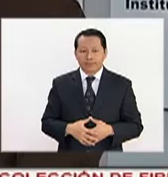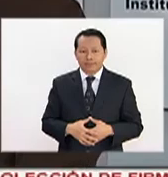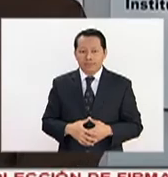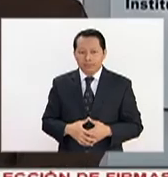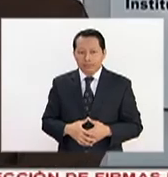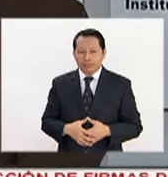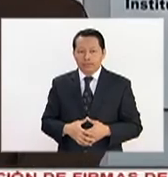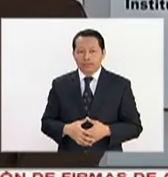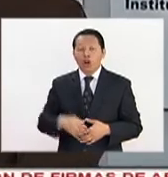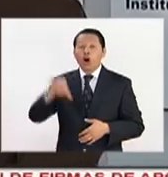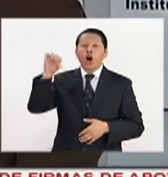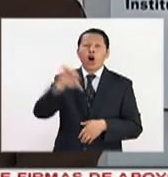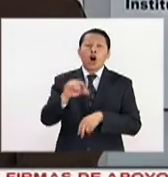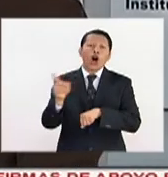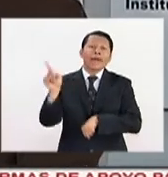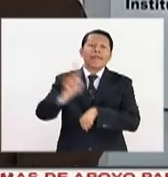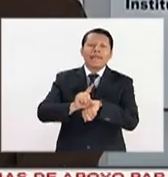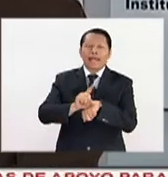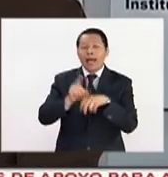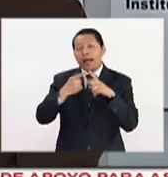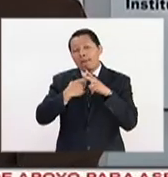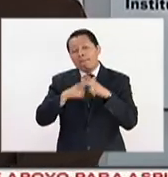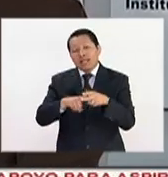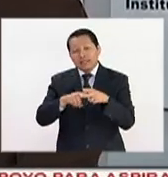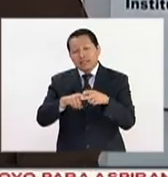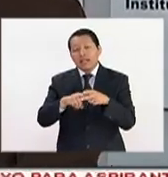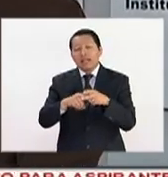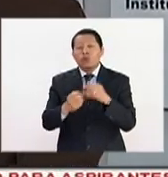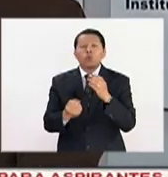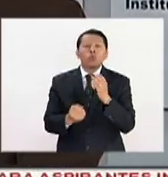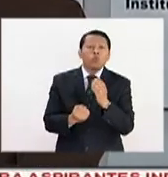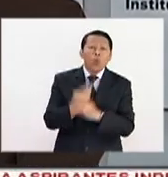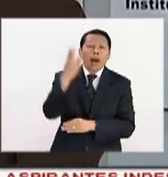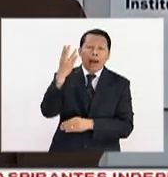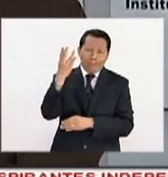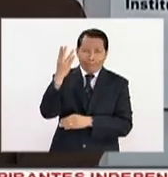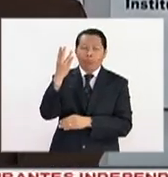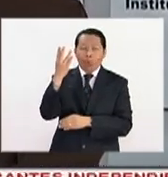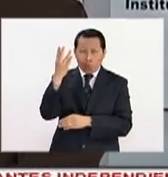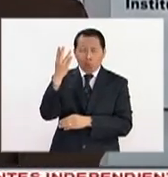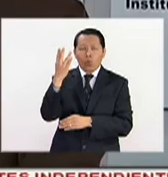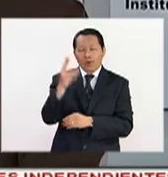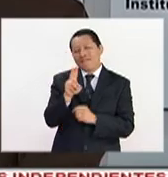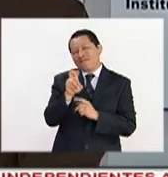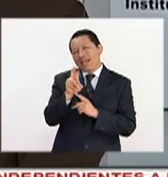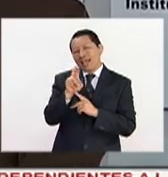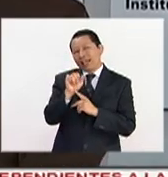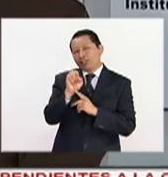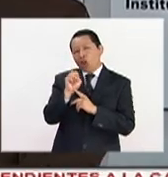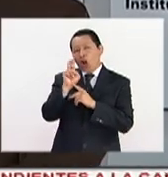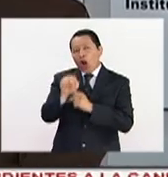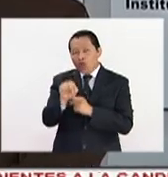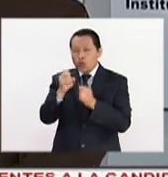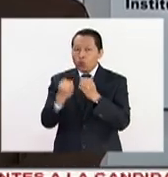A partir del día de hoy existe ya una nueva versión que